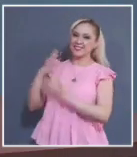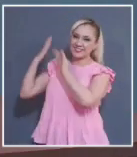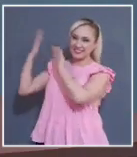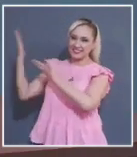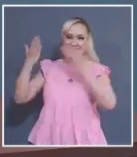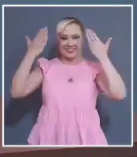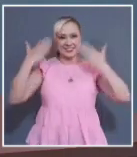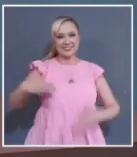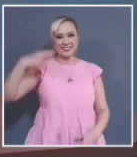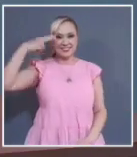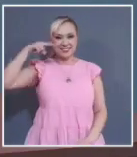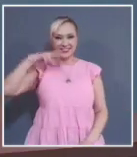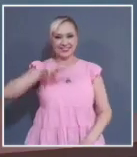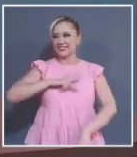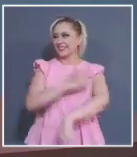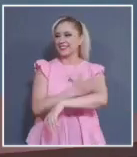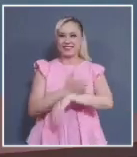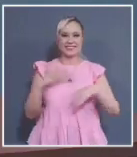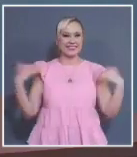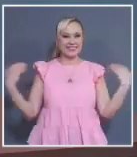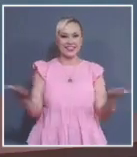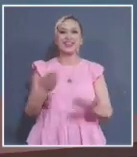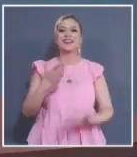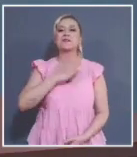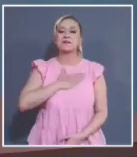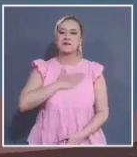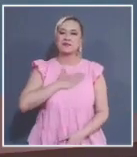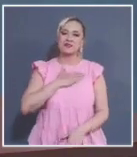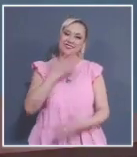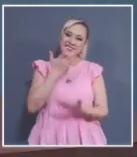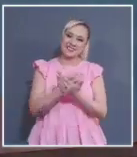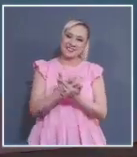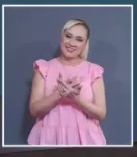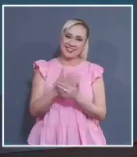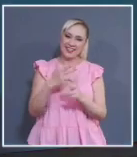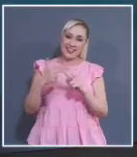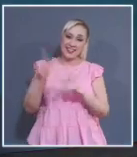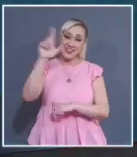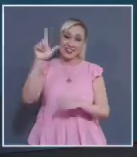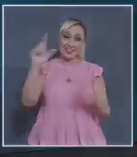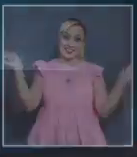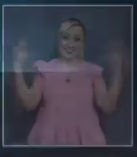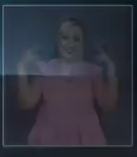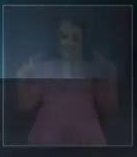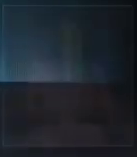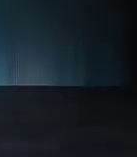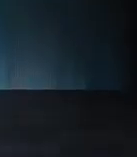equipo le deseamos que tenga un excelente fin de semana. Hasta pronto.